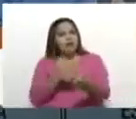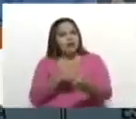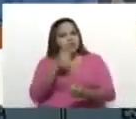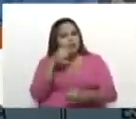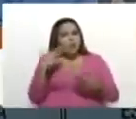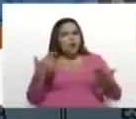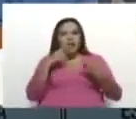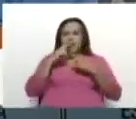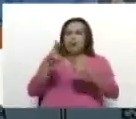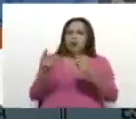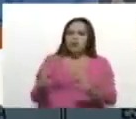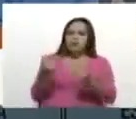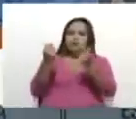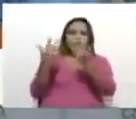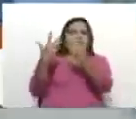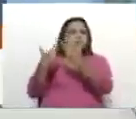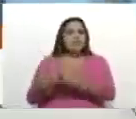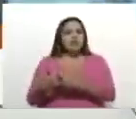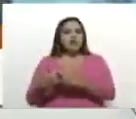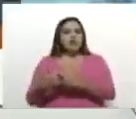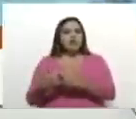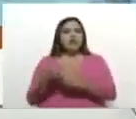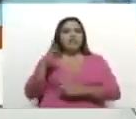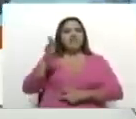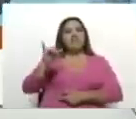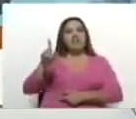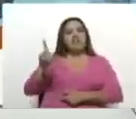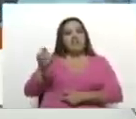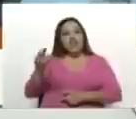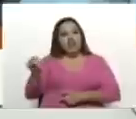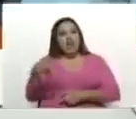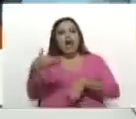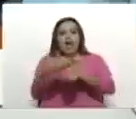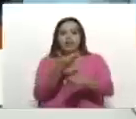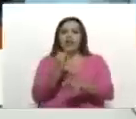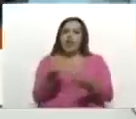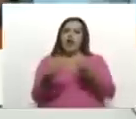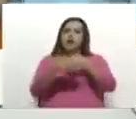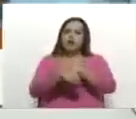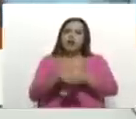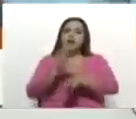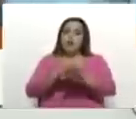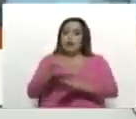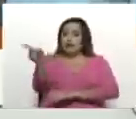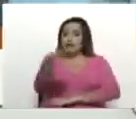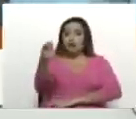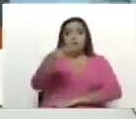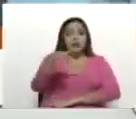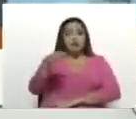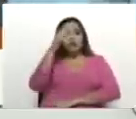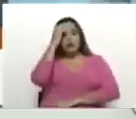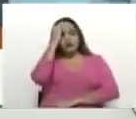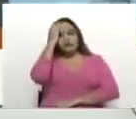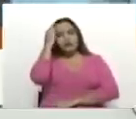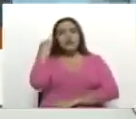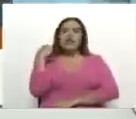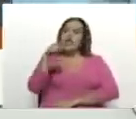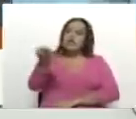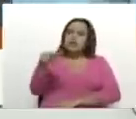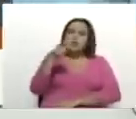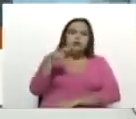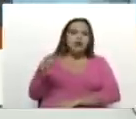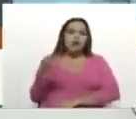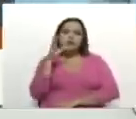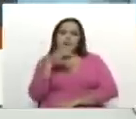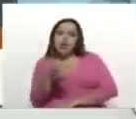inmediata de la Administración biden que estuvo de acuerdo porque esa gente esa gente no se toma